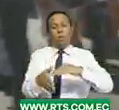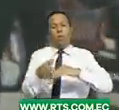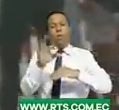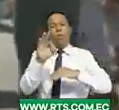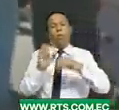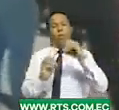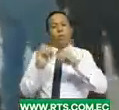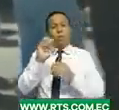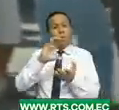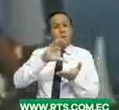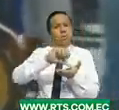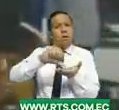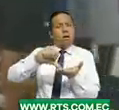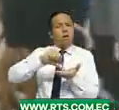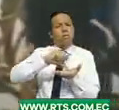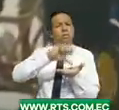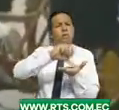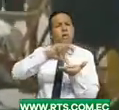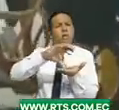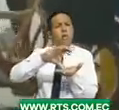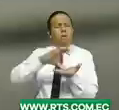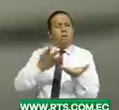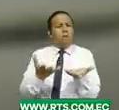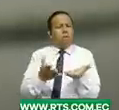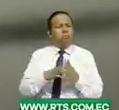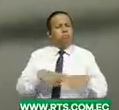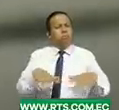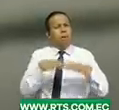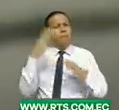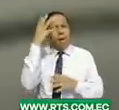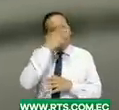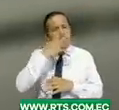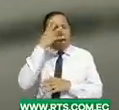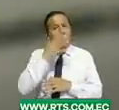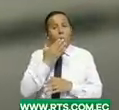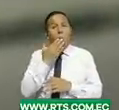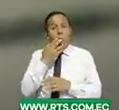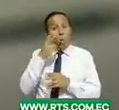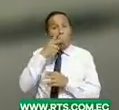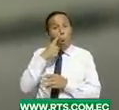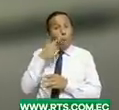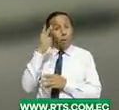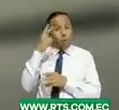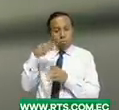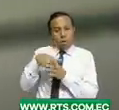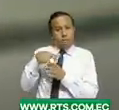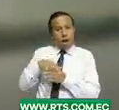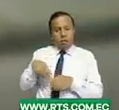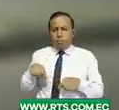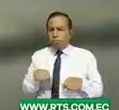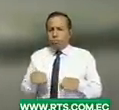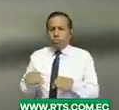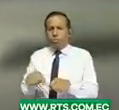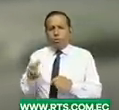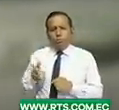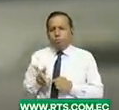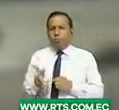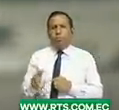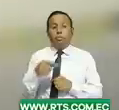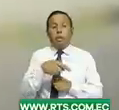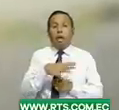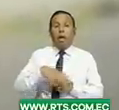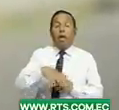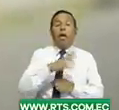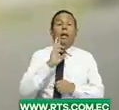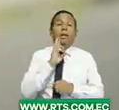Esmeraldas. Aparentemente, dos sujetos a bordo de una motocicleta llegaron hasta los exteriores de un restaurante. Uno se bajó,